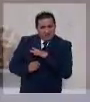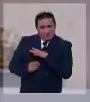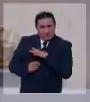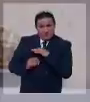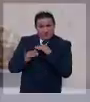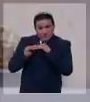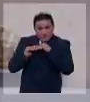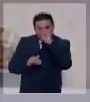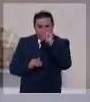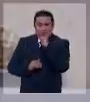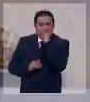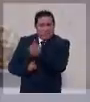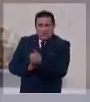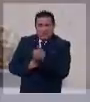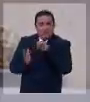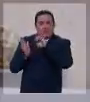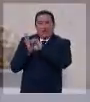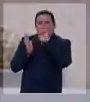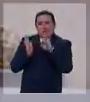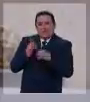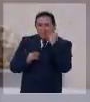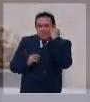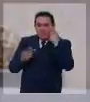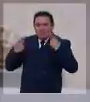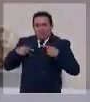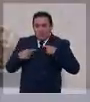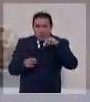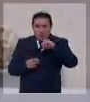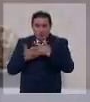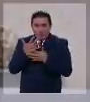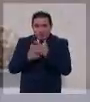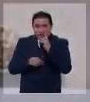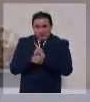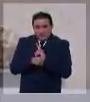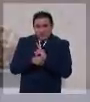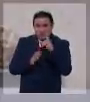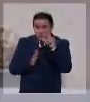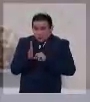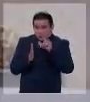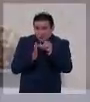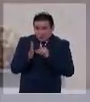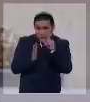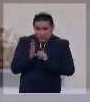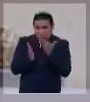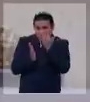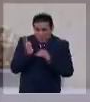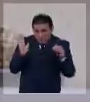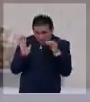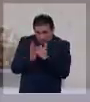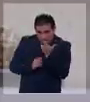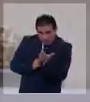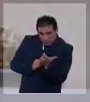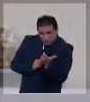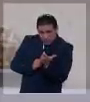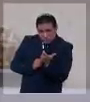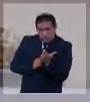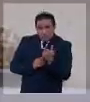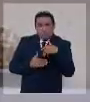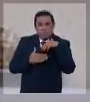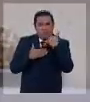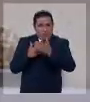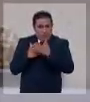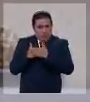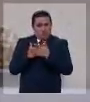por ejemplo, gana 10 mil pesos, con esto que yo estoy planteando, en automático su sueldo va a aumentar